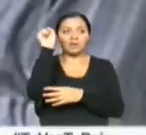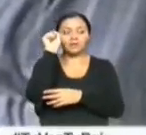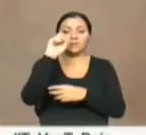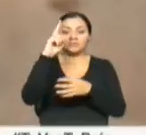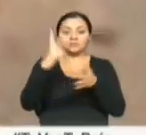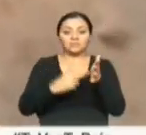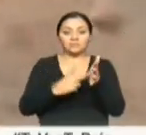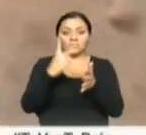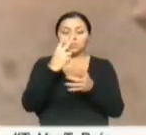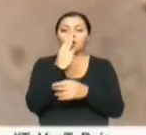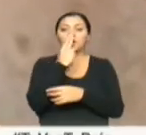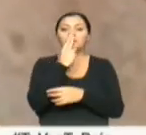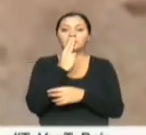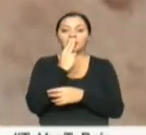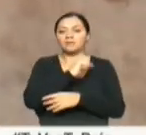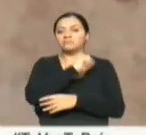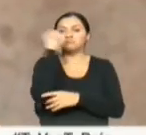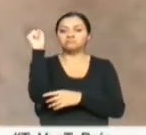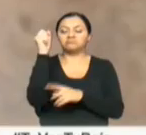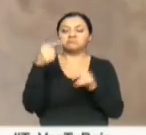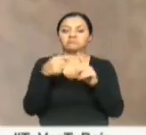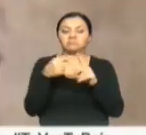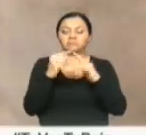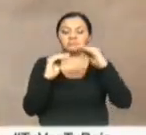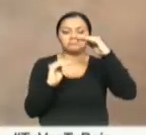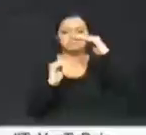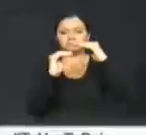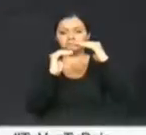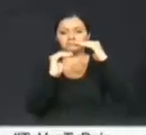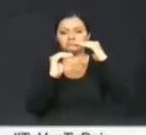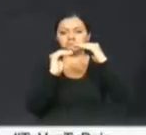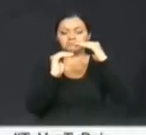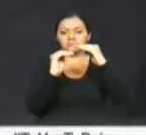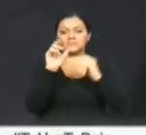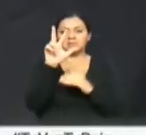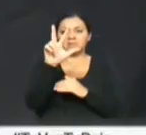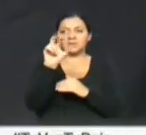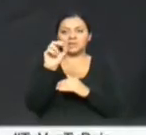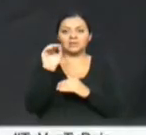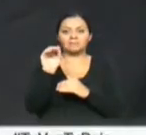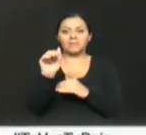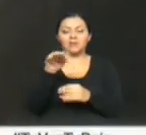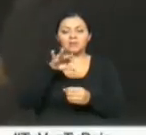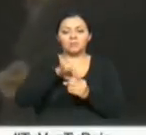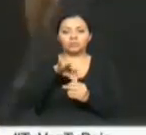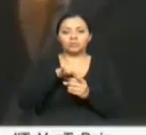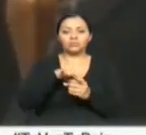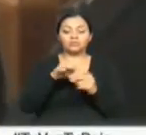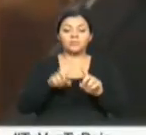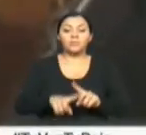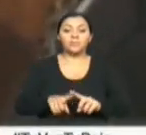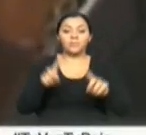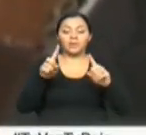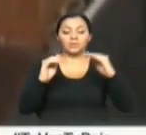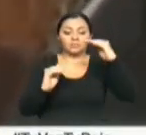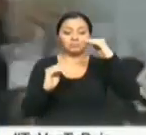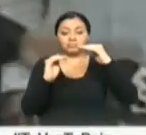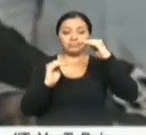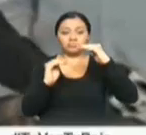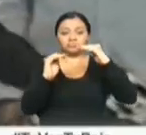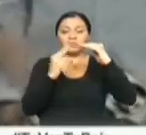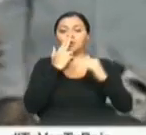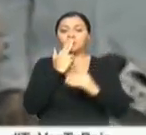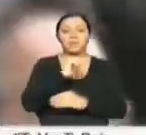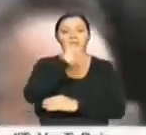segundo lugar quedó Abdalá Bucarán. La diferencia fue apenas de un poco más de 30.000 votos. Sin embargo, en el balotaje, Bucarán ganó